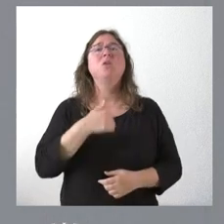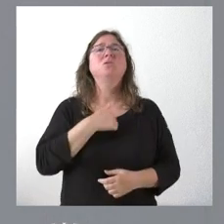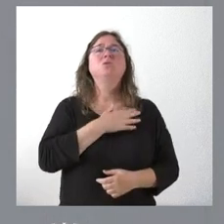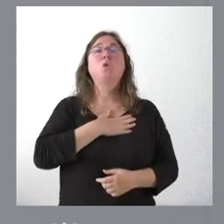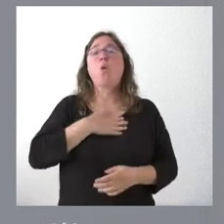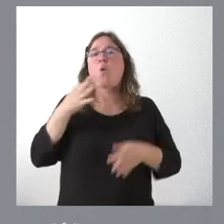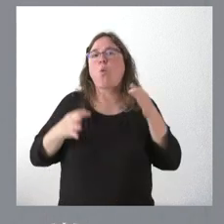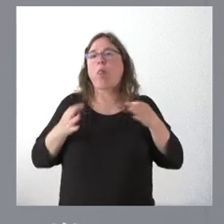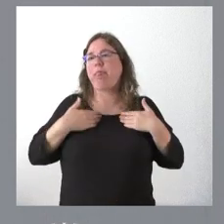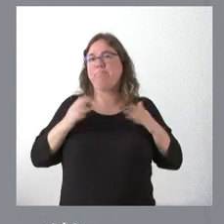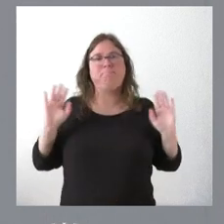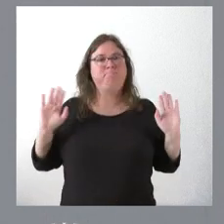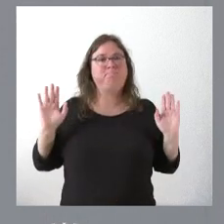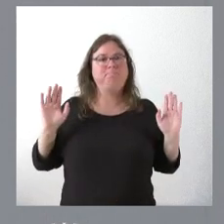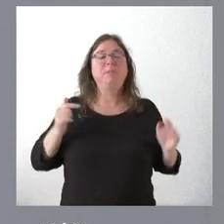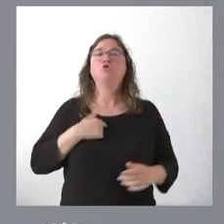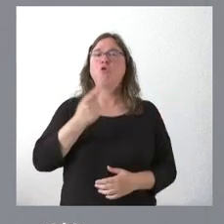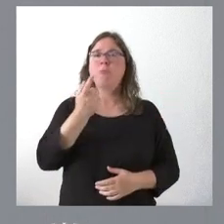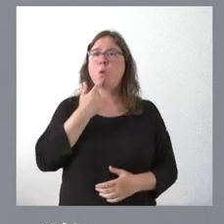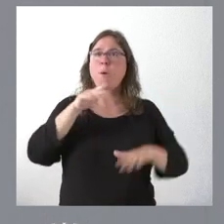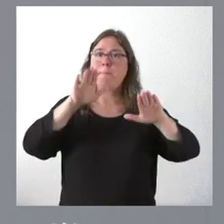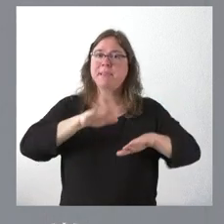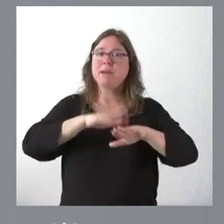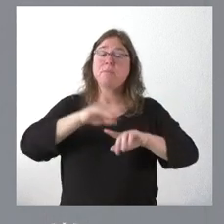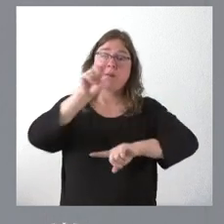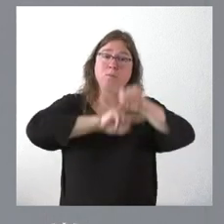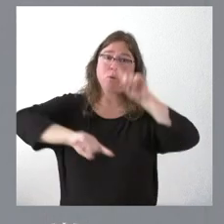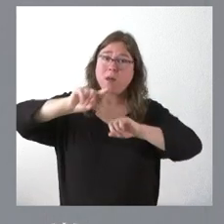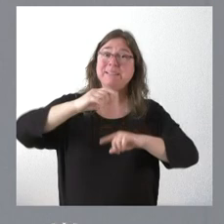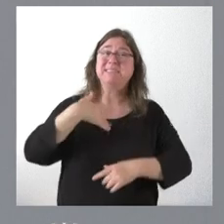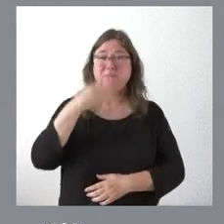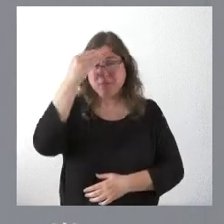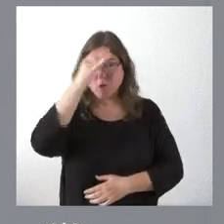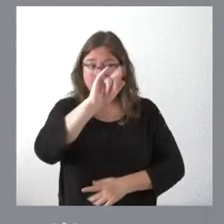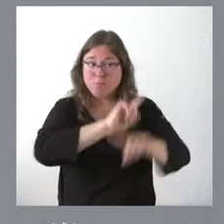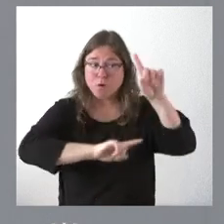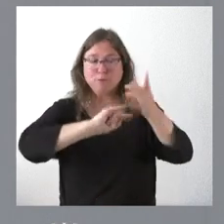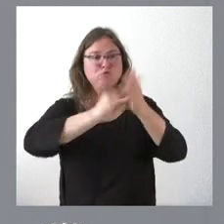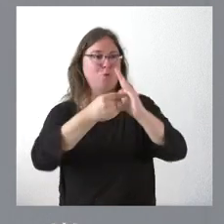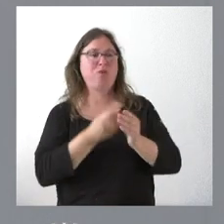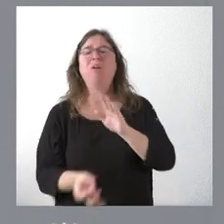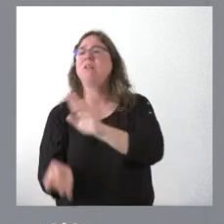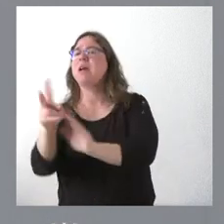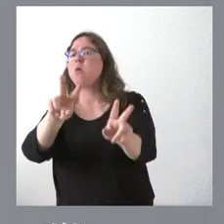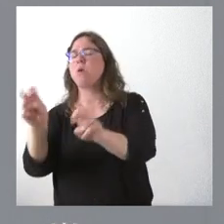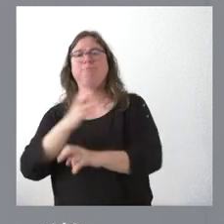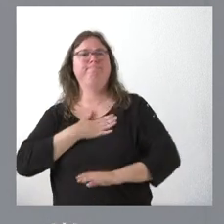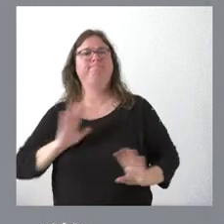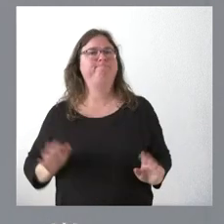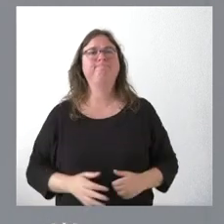prejuzgar. Yo les digo que estamos aquí para resolver los problemas que creemos que existen, no para crear problemas donde no